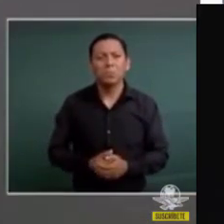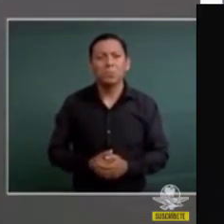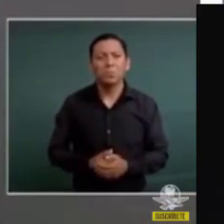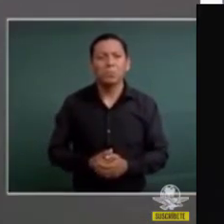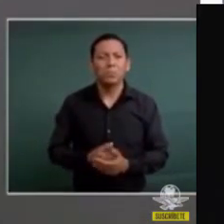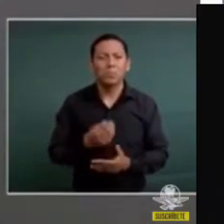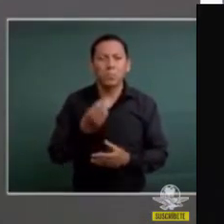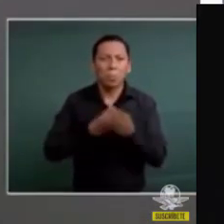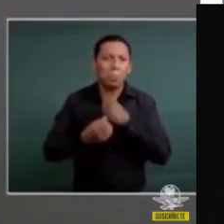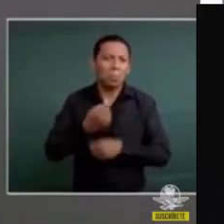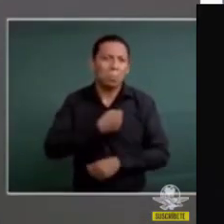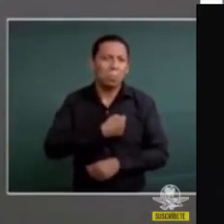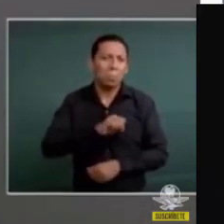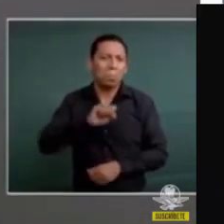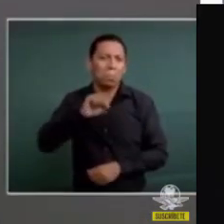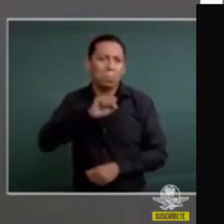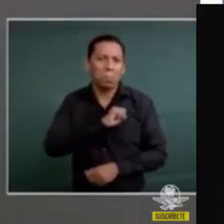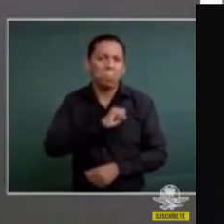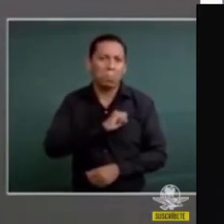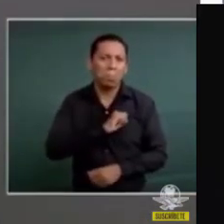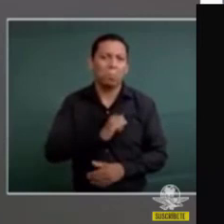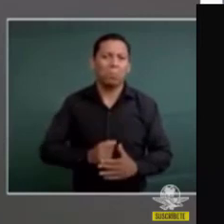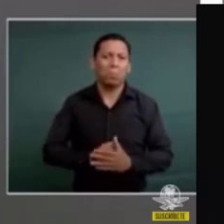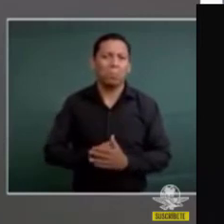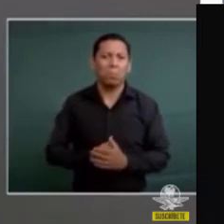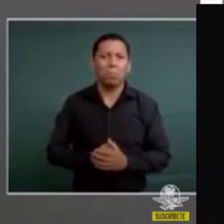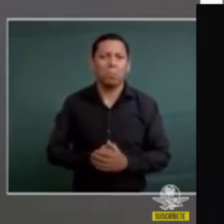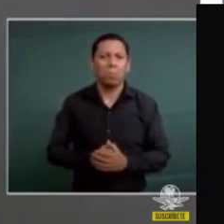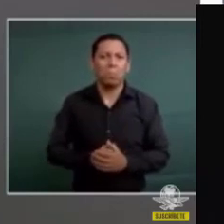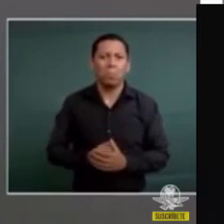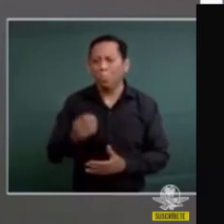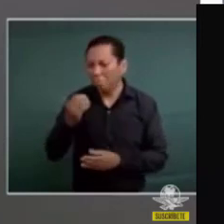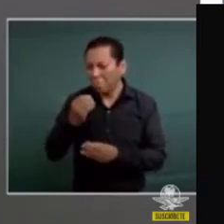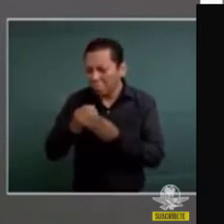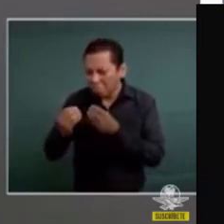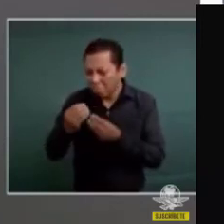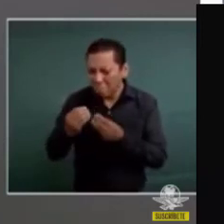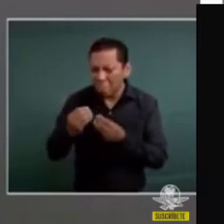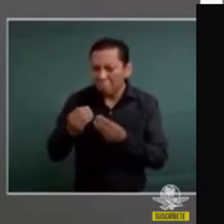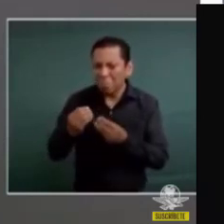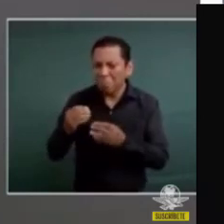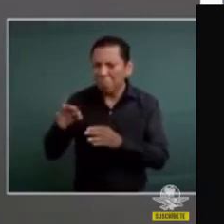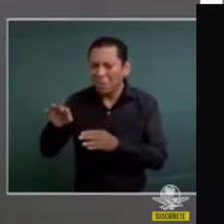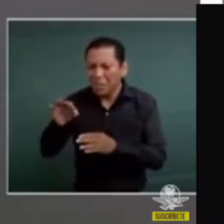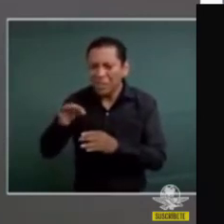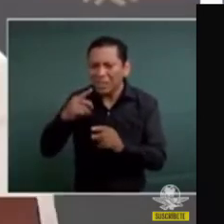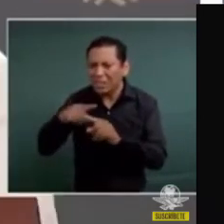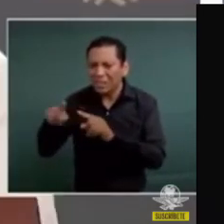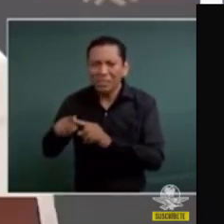comer saludable no comer productos chatarra